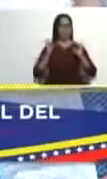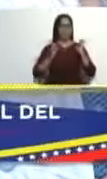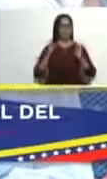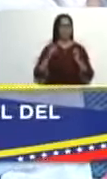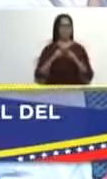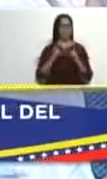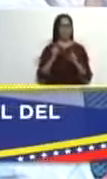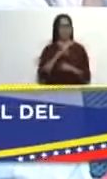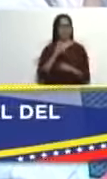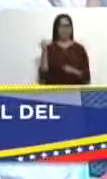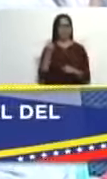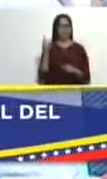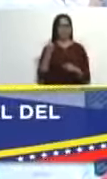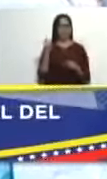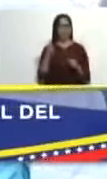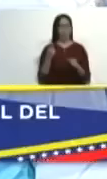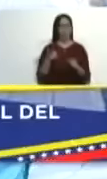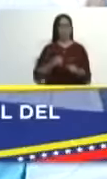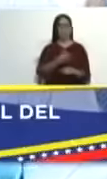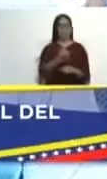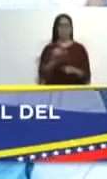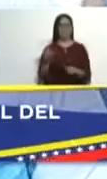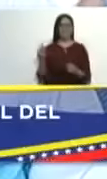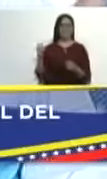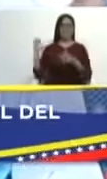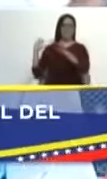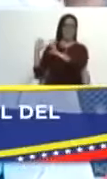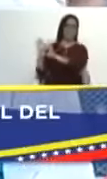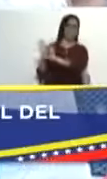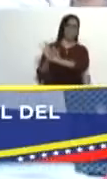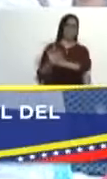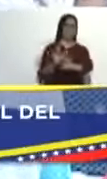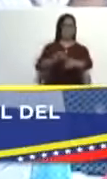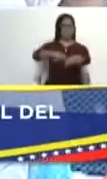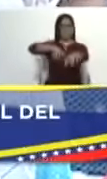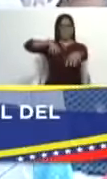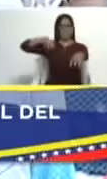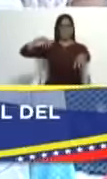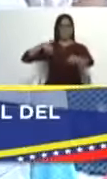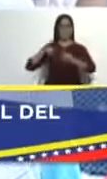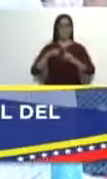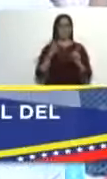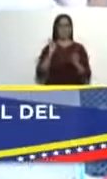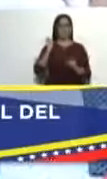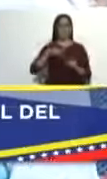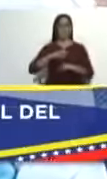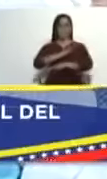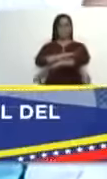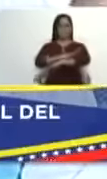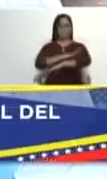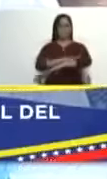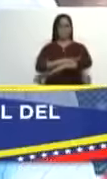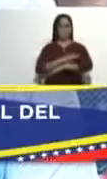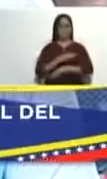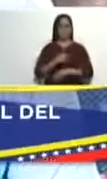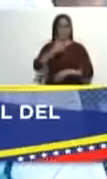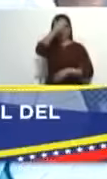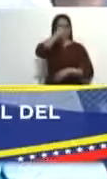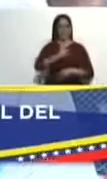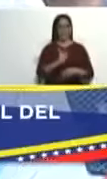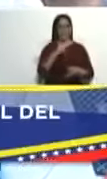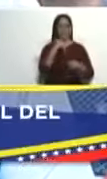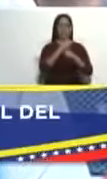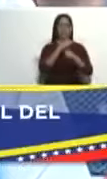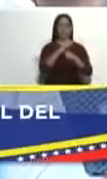la cantidad que se desbordó, ese río desbordado, sino la actitud de los trabajadores y trabajadoras en esa marcha,